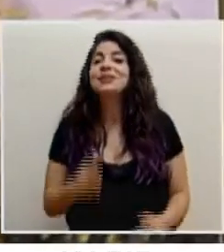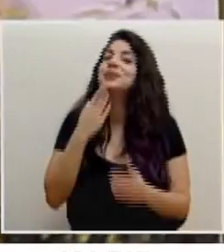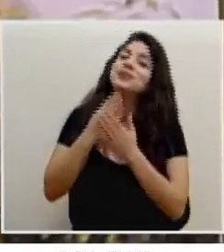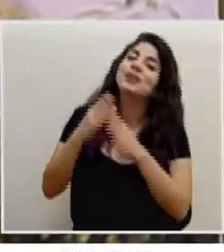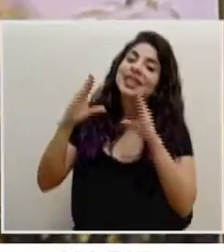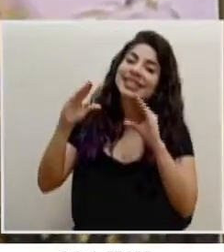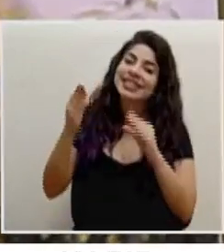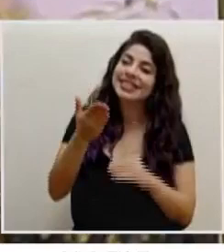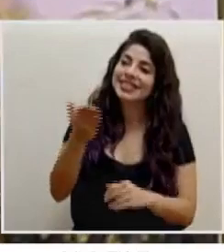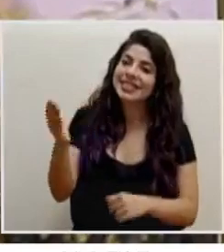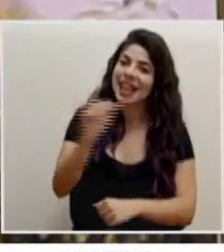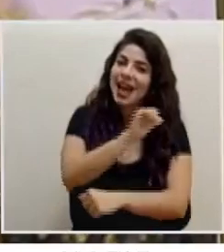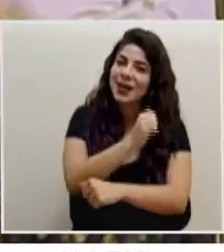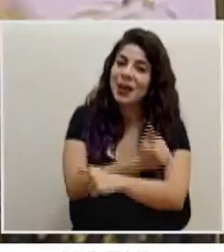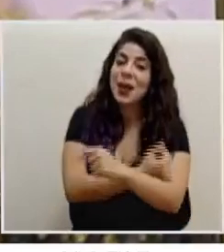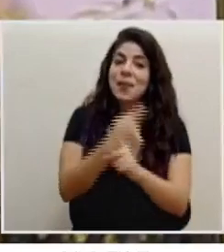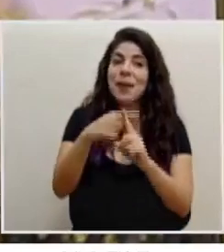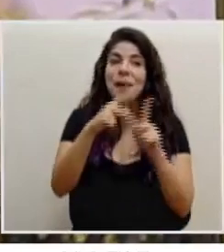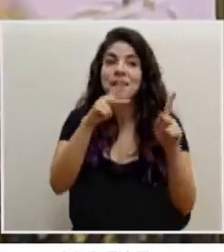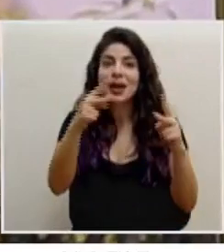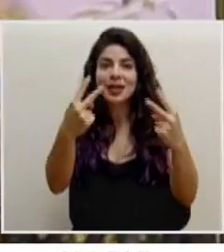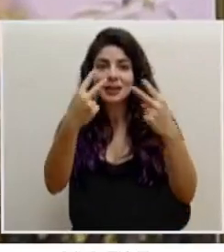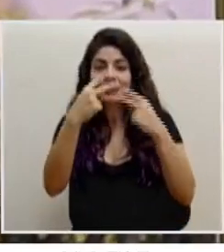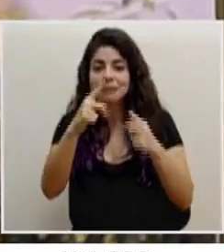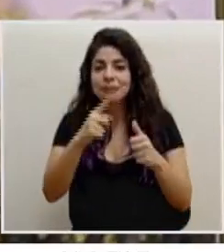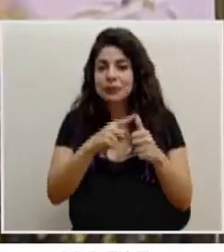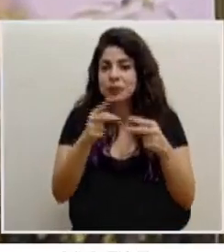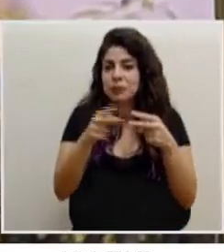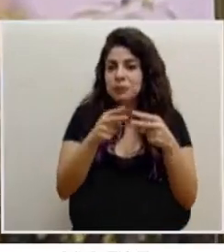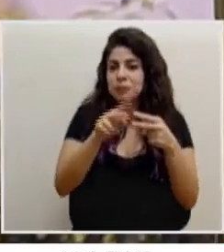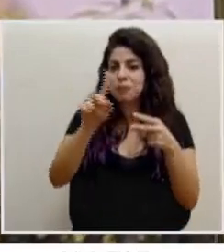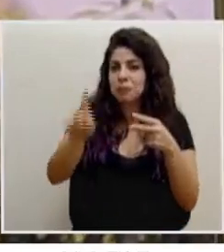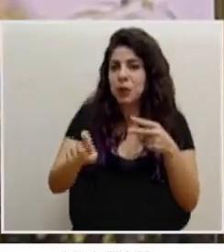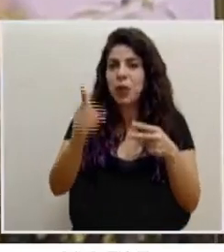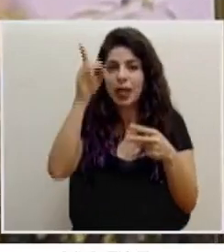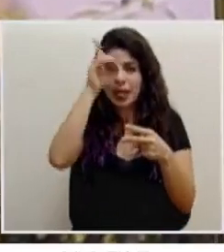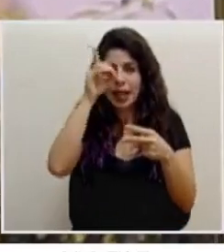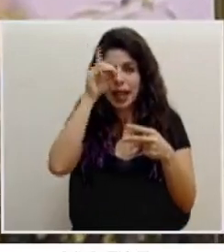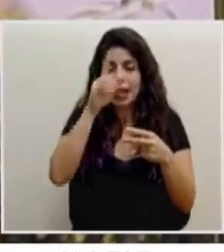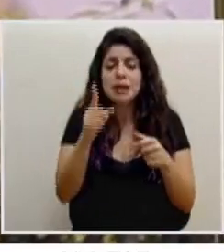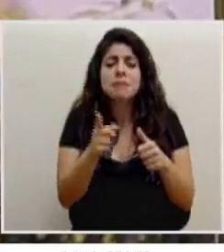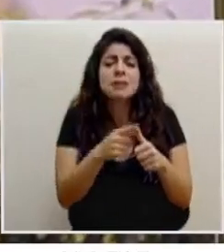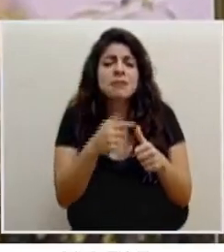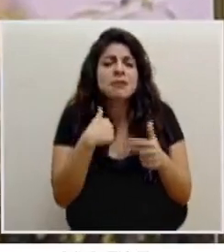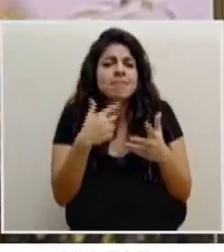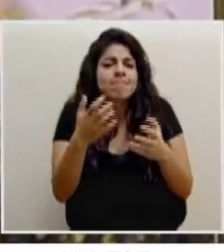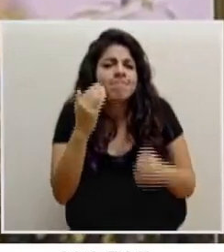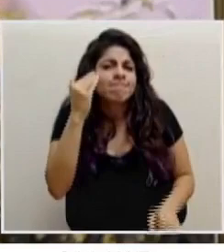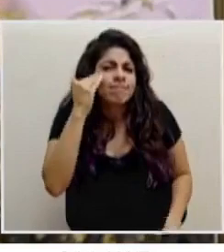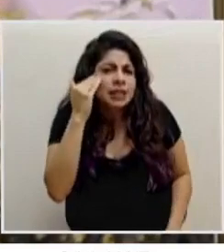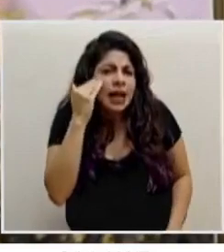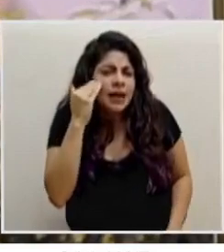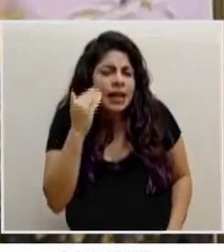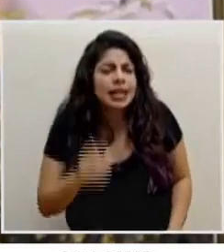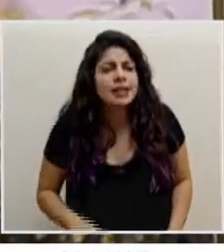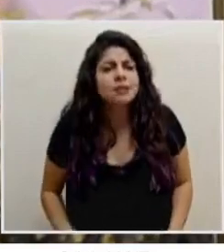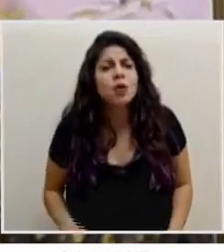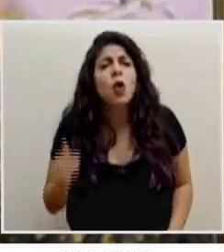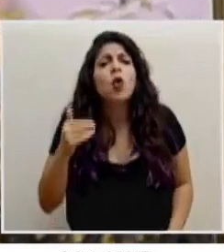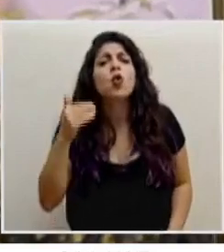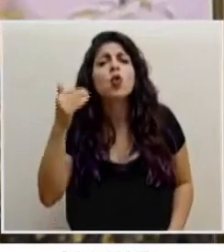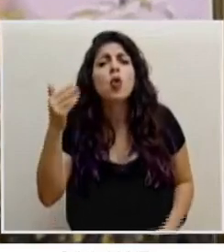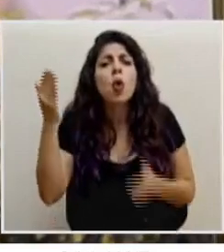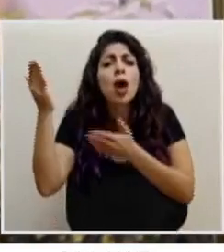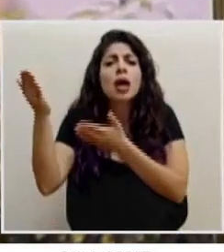buenas tardes a las autoridades y a los televidentes. Mis primeras dos consultas son para don Daniel. Lo primero que queríamos saber es cuándo van a llegar